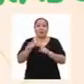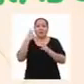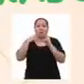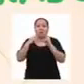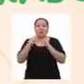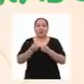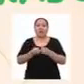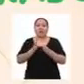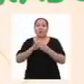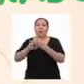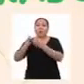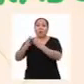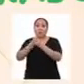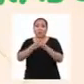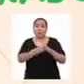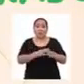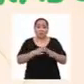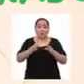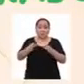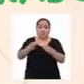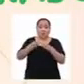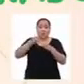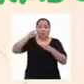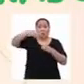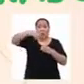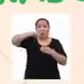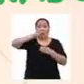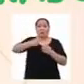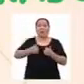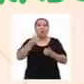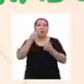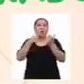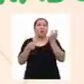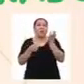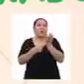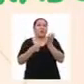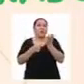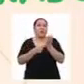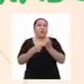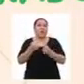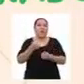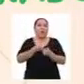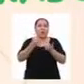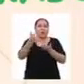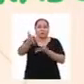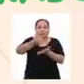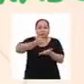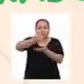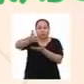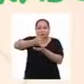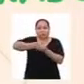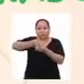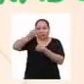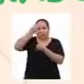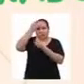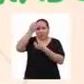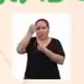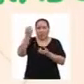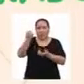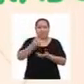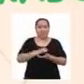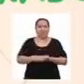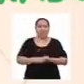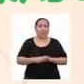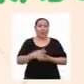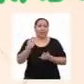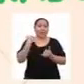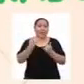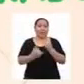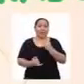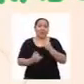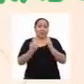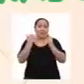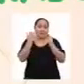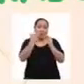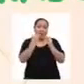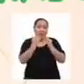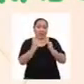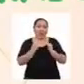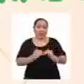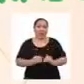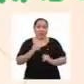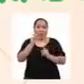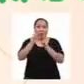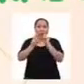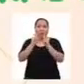muestra, elegir la técnica y herramienta de recolección de datos. Y finalmente, elaboramos nuestro cuestionario